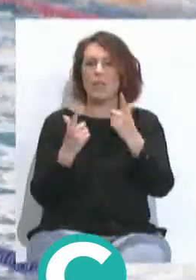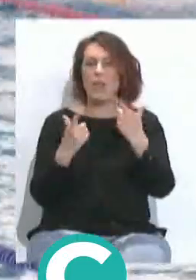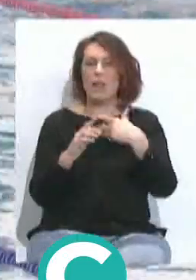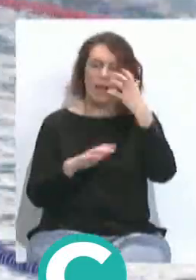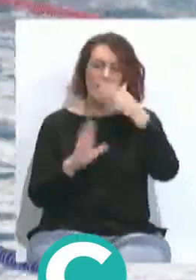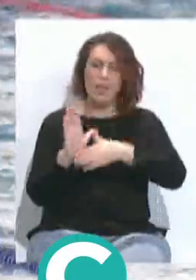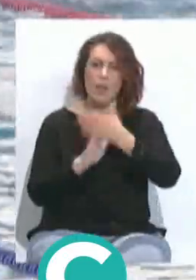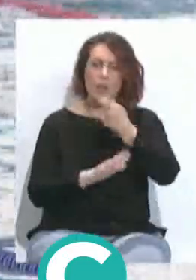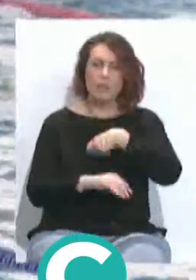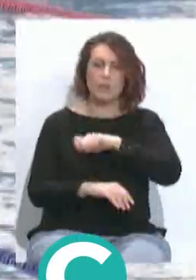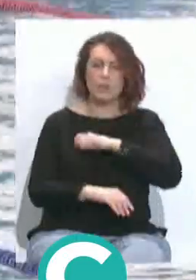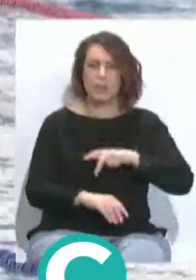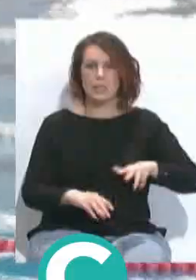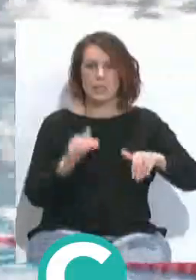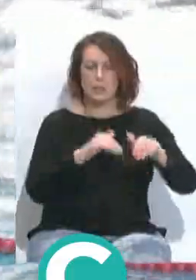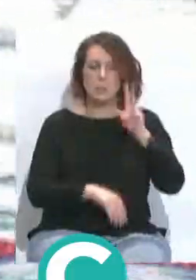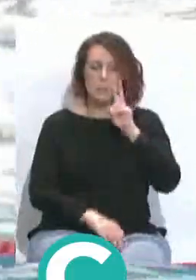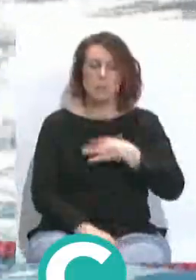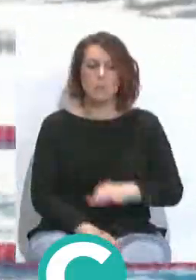Real Federación Española de Natación.